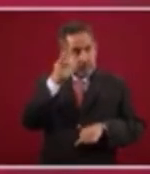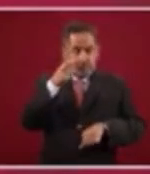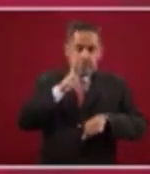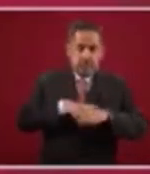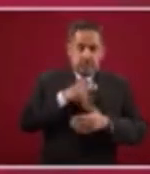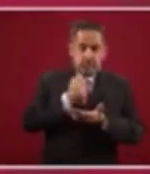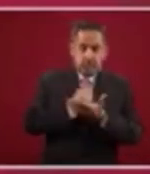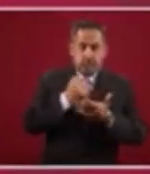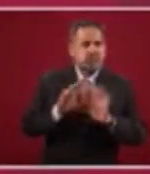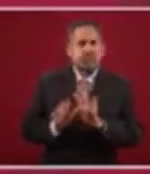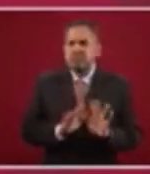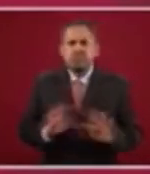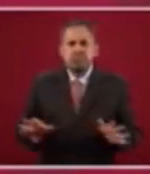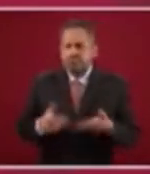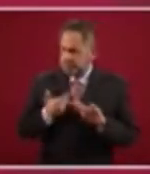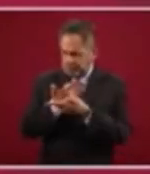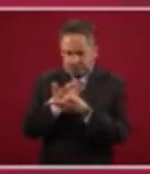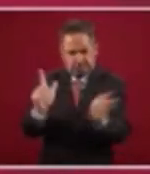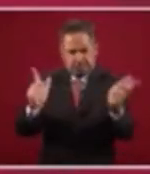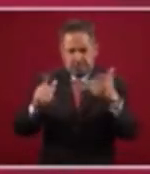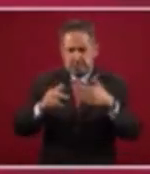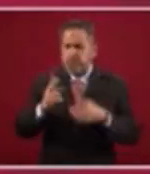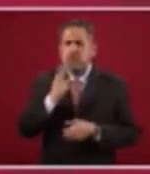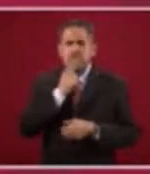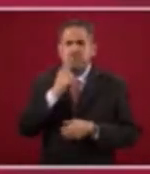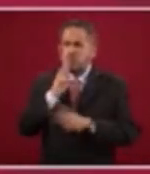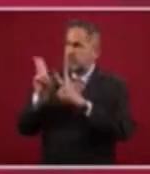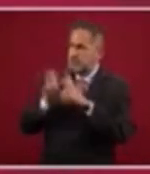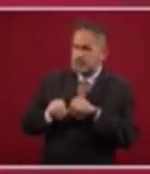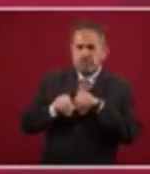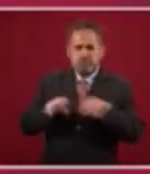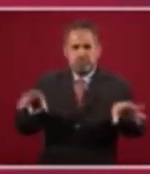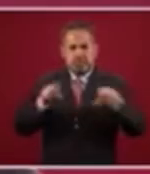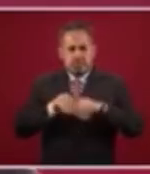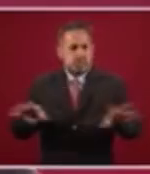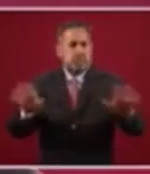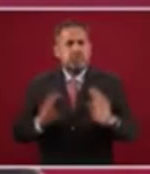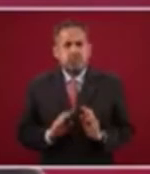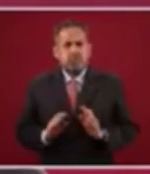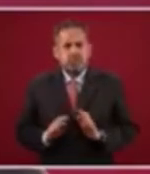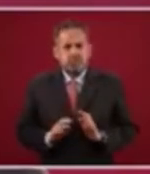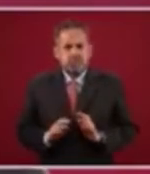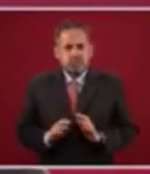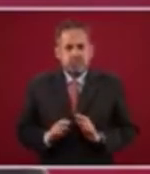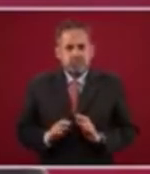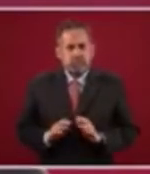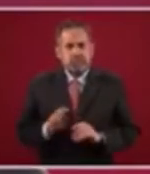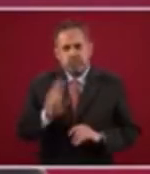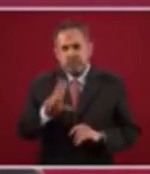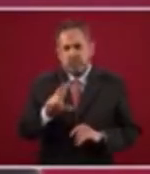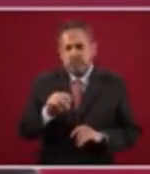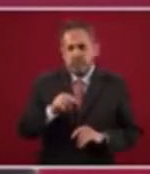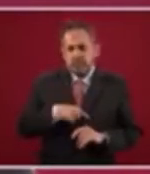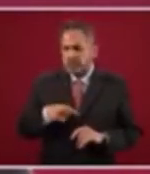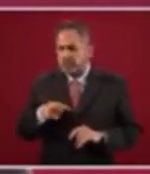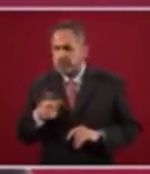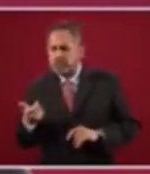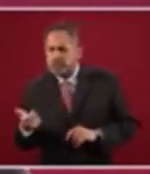¿Sí? Como también... si no pagamos, que había la